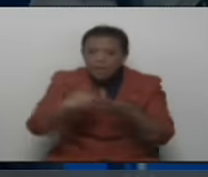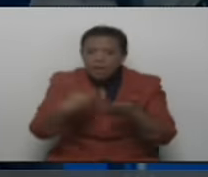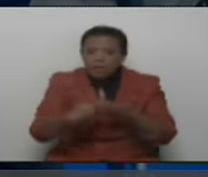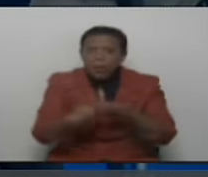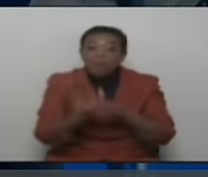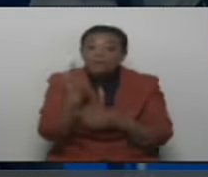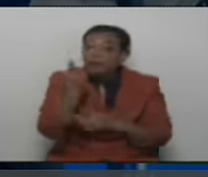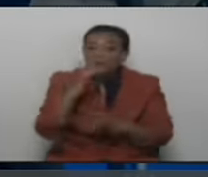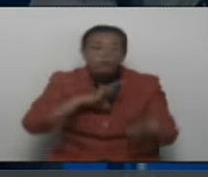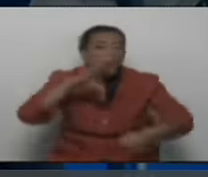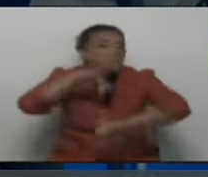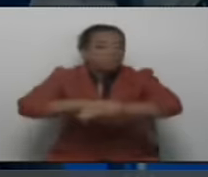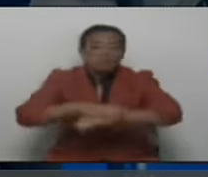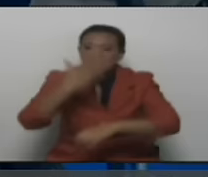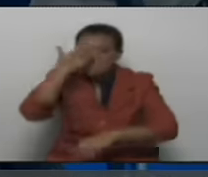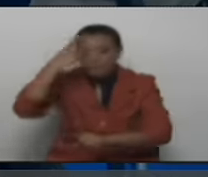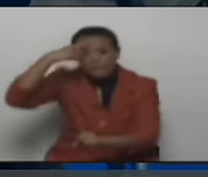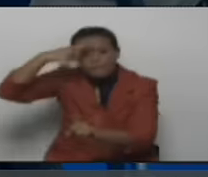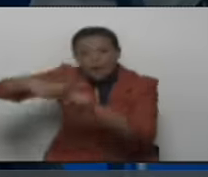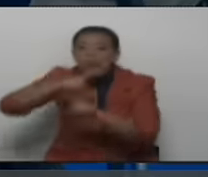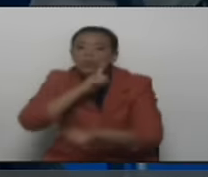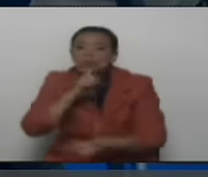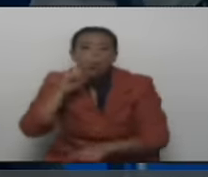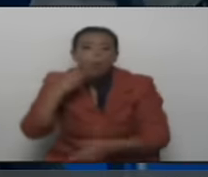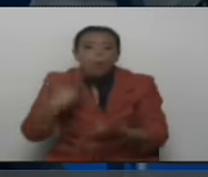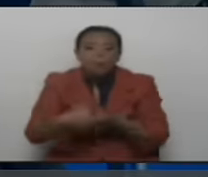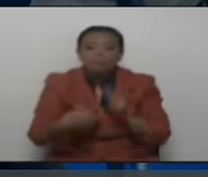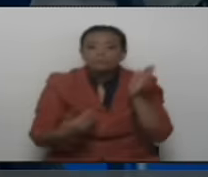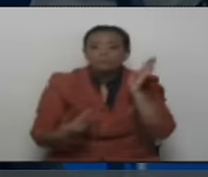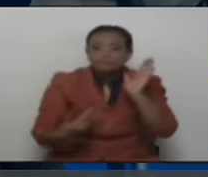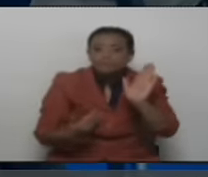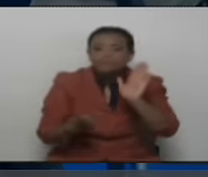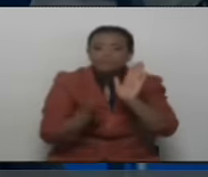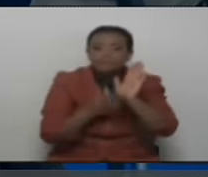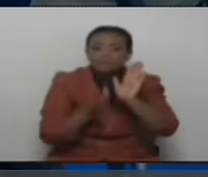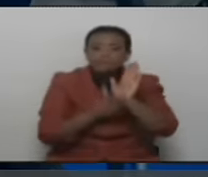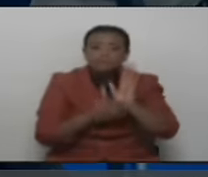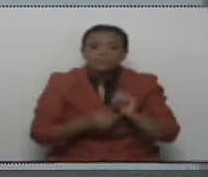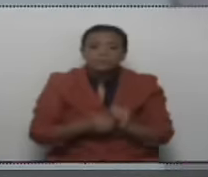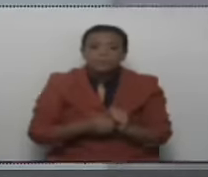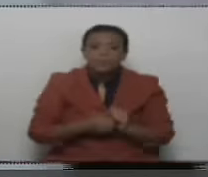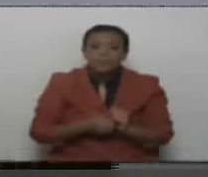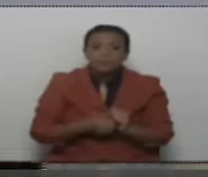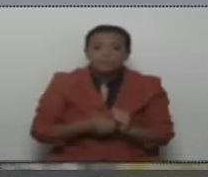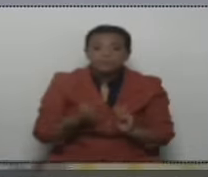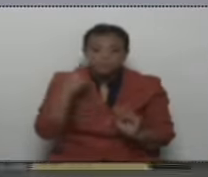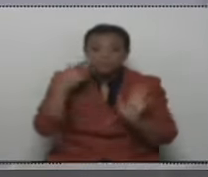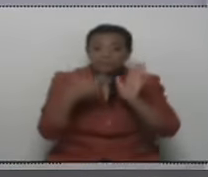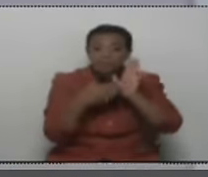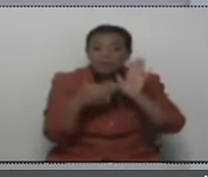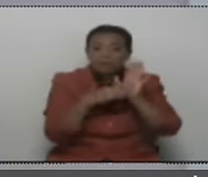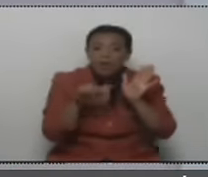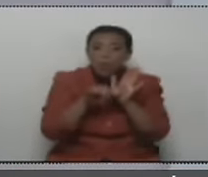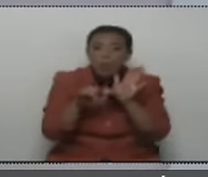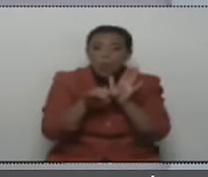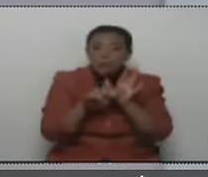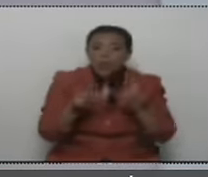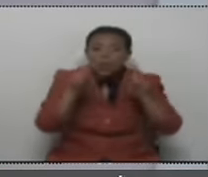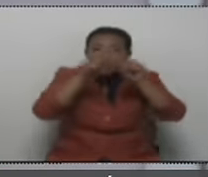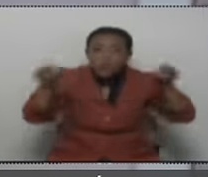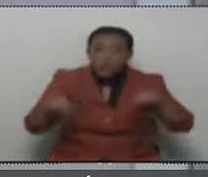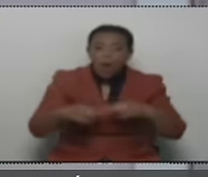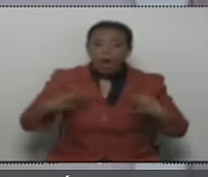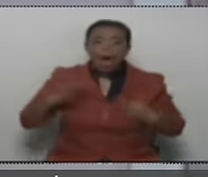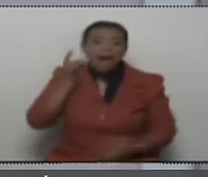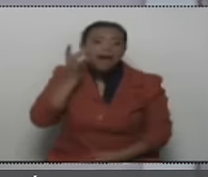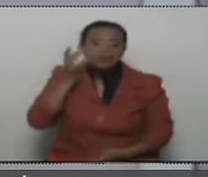faltaba... Ya lo tenemos identificado. Aquí está Alias El Flaco, es este que está acá. Que se refugia y es protegido